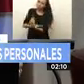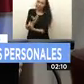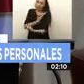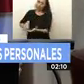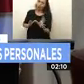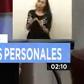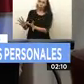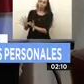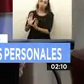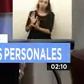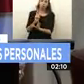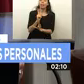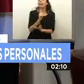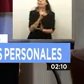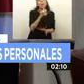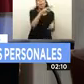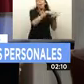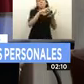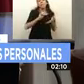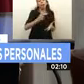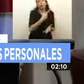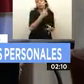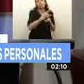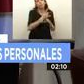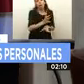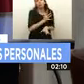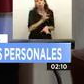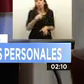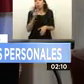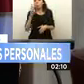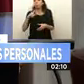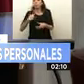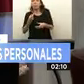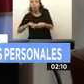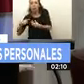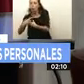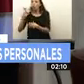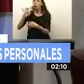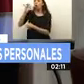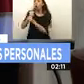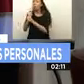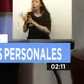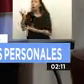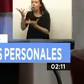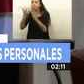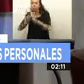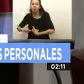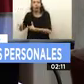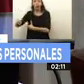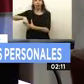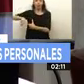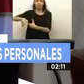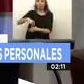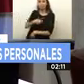hay nada más asustado que un empresario frente a un sindicato o trabajadores organizados entonces creo que